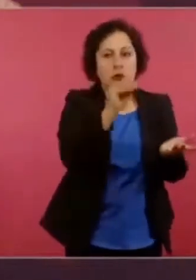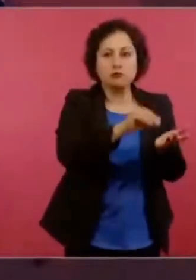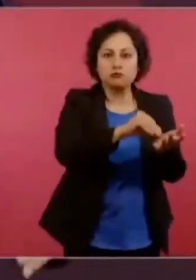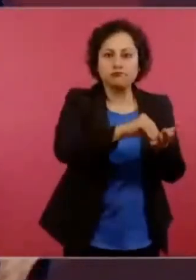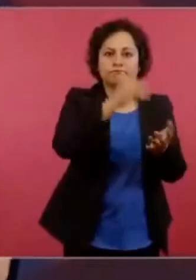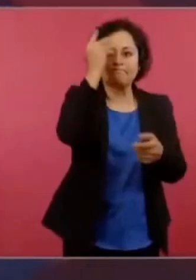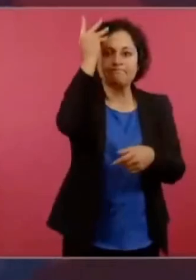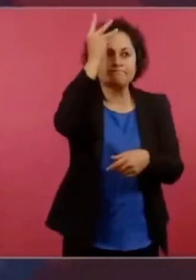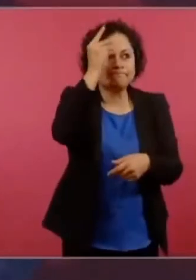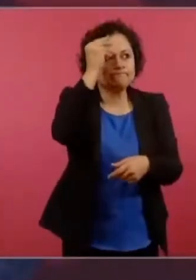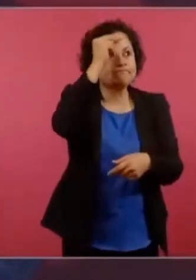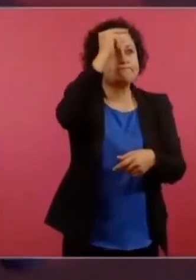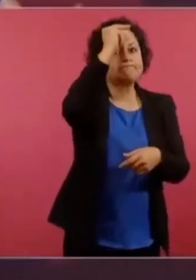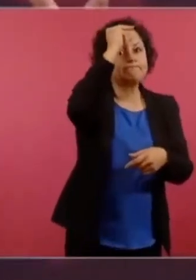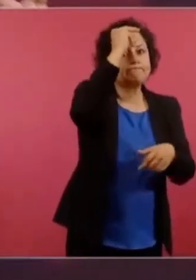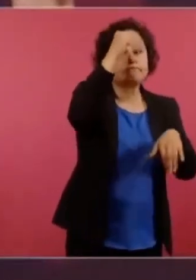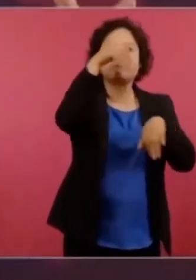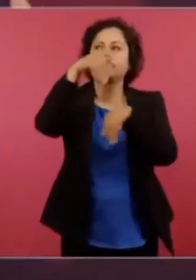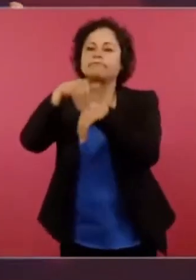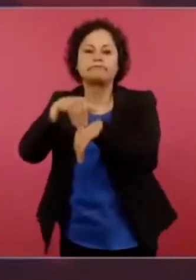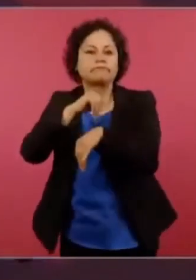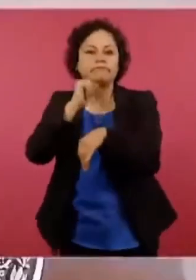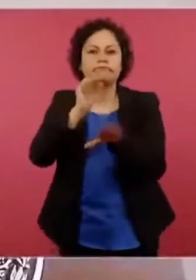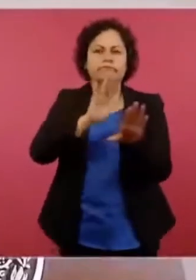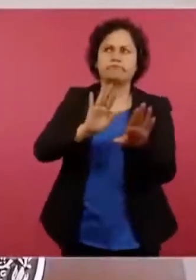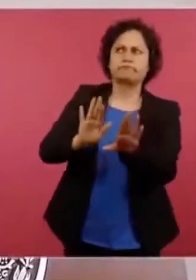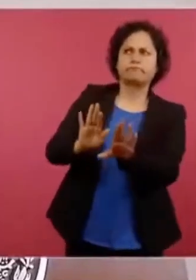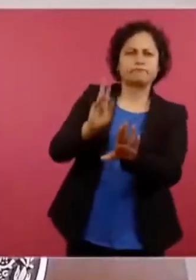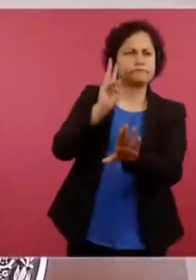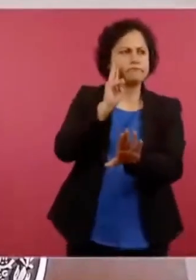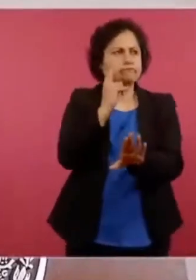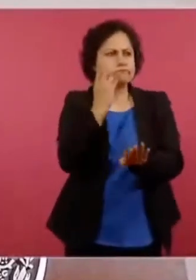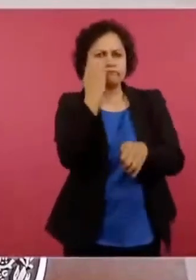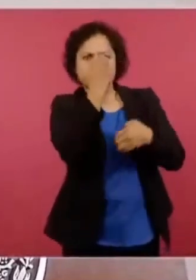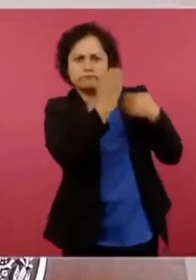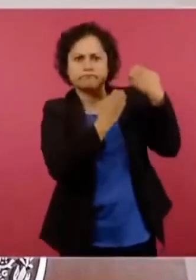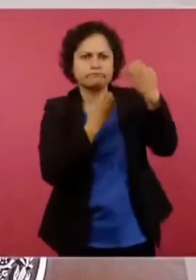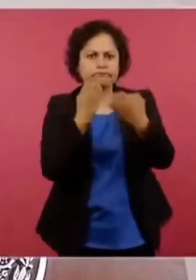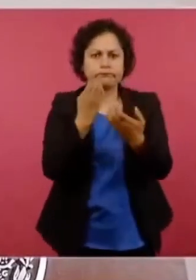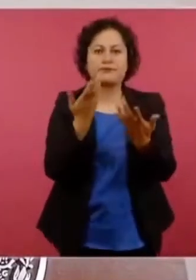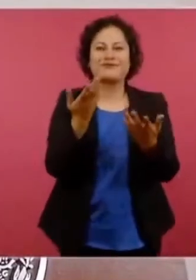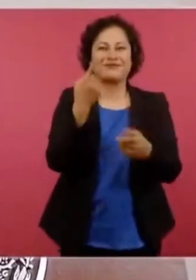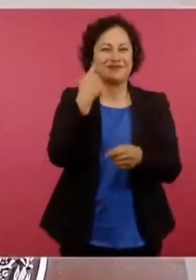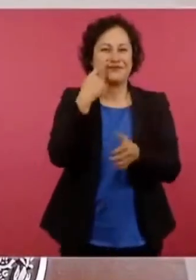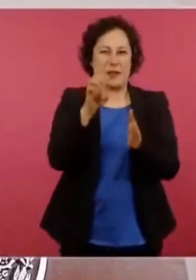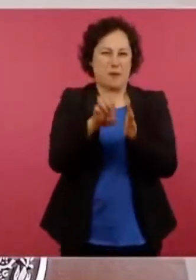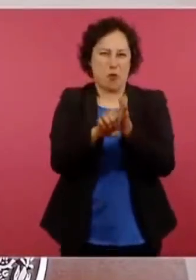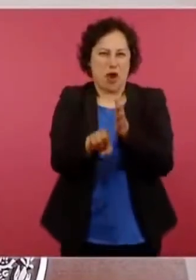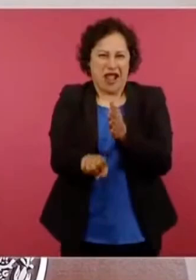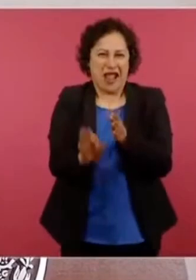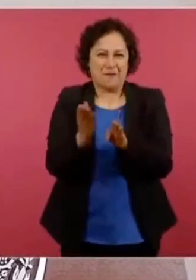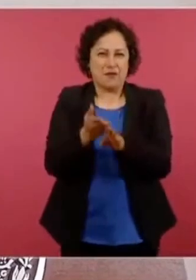mercenario, lucha por el pan. El soldado revolucionario